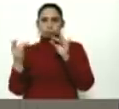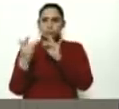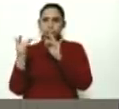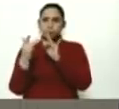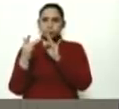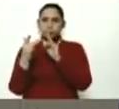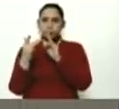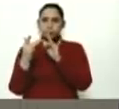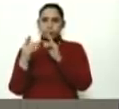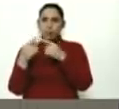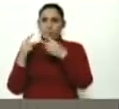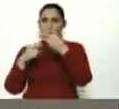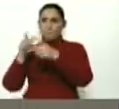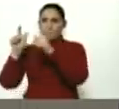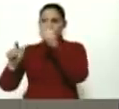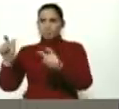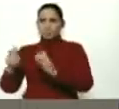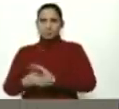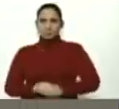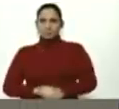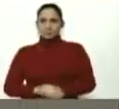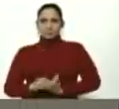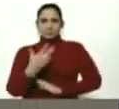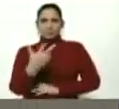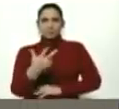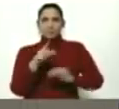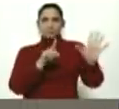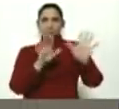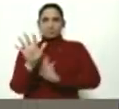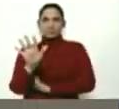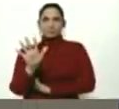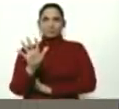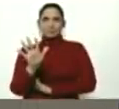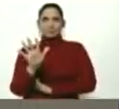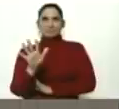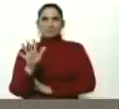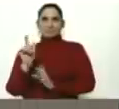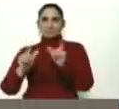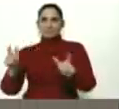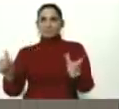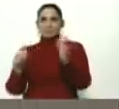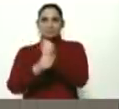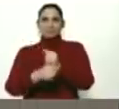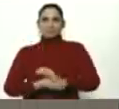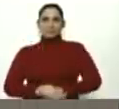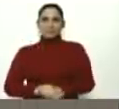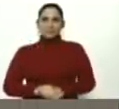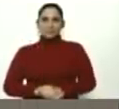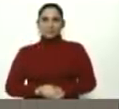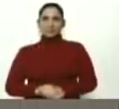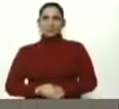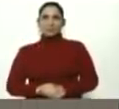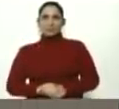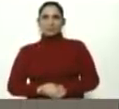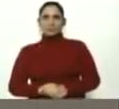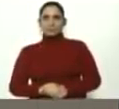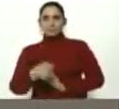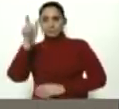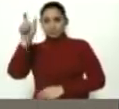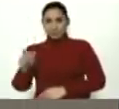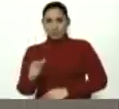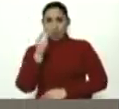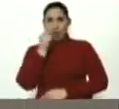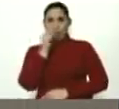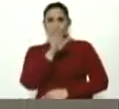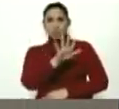de esa persona. Desde ese punto de vista, 3 de los 65 casos comunitarios fueron detectados por esta vía. Un señor de 52 años,